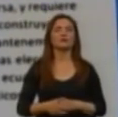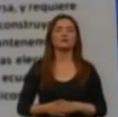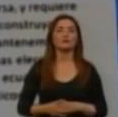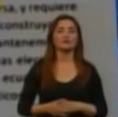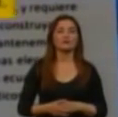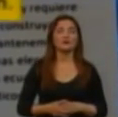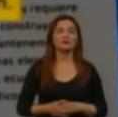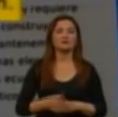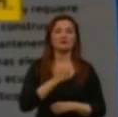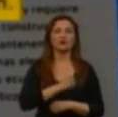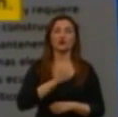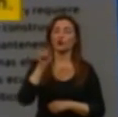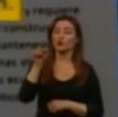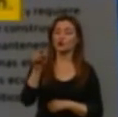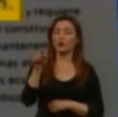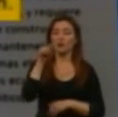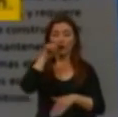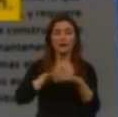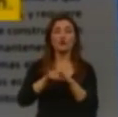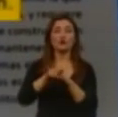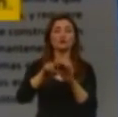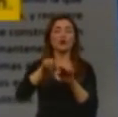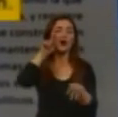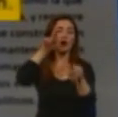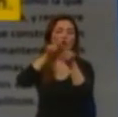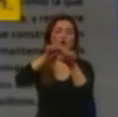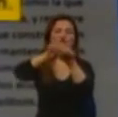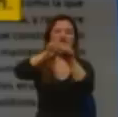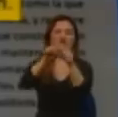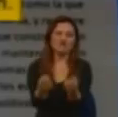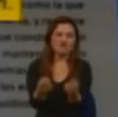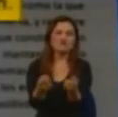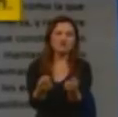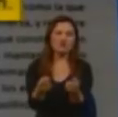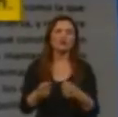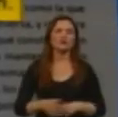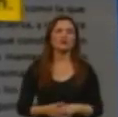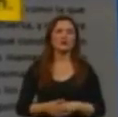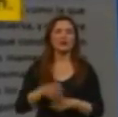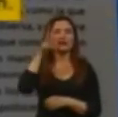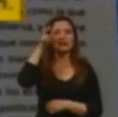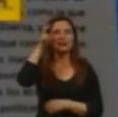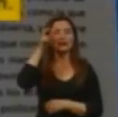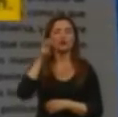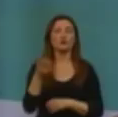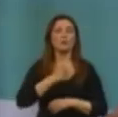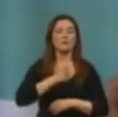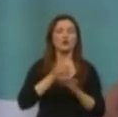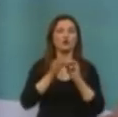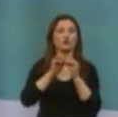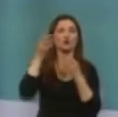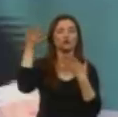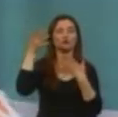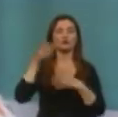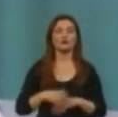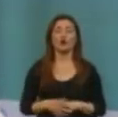insiste, lamento que usted con su intervención haya roto el acuerdo que orgánicamente forjamos entre Creo y Concertación. ¿El